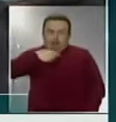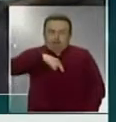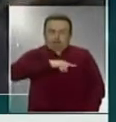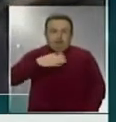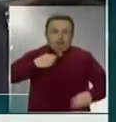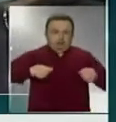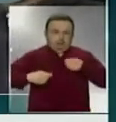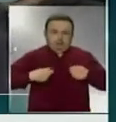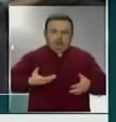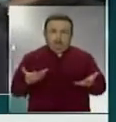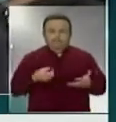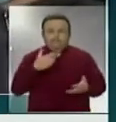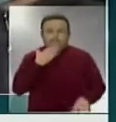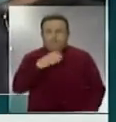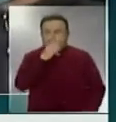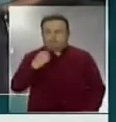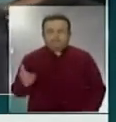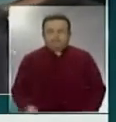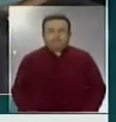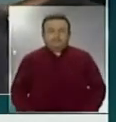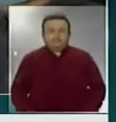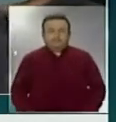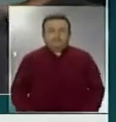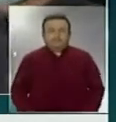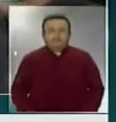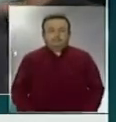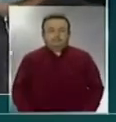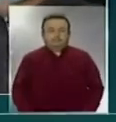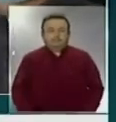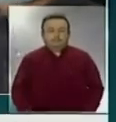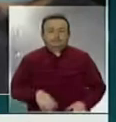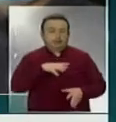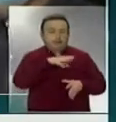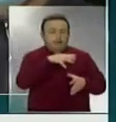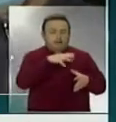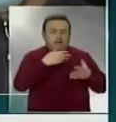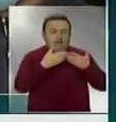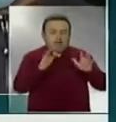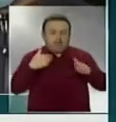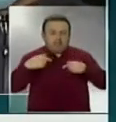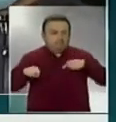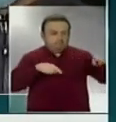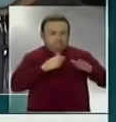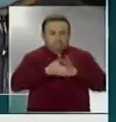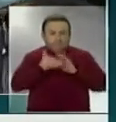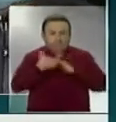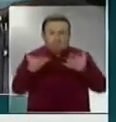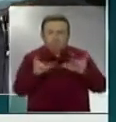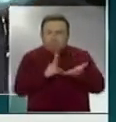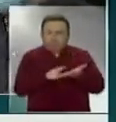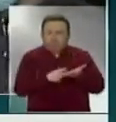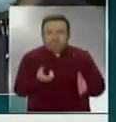como negocio, como incluso para la gente, ya el hecho de tener un poco de libertad para salir, ya